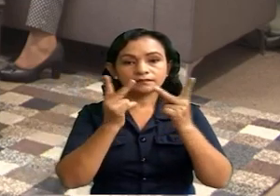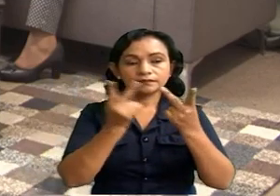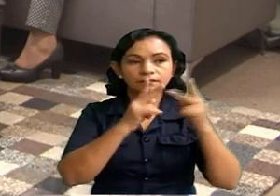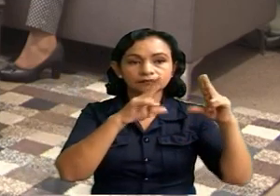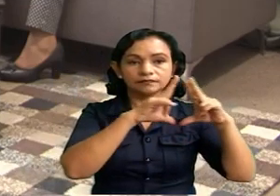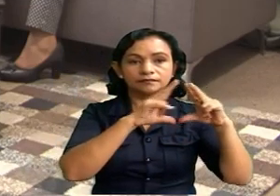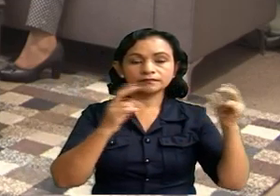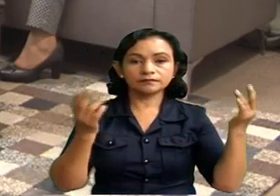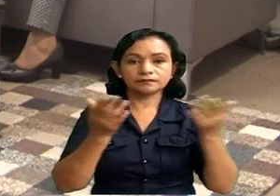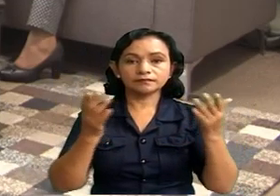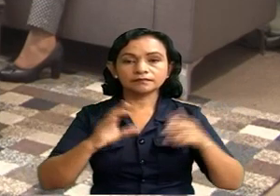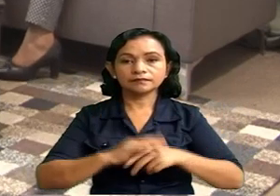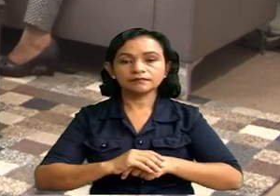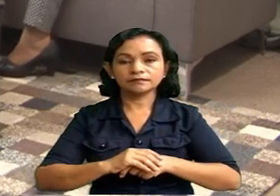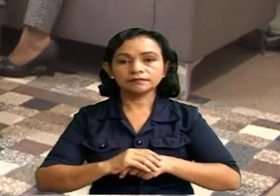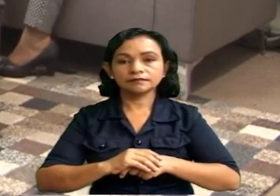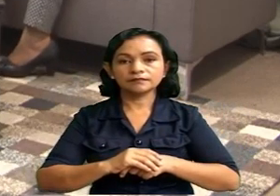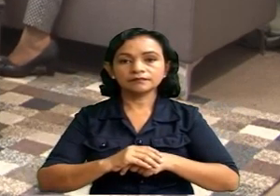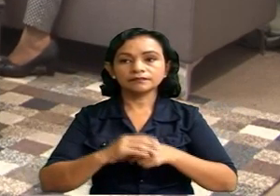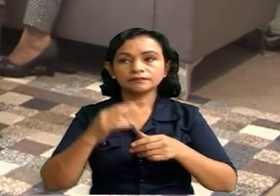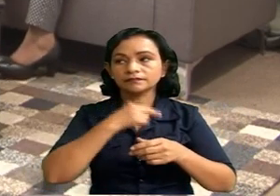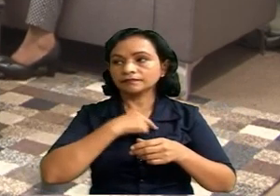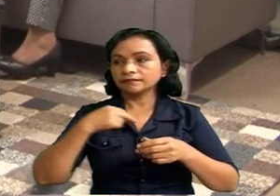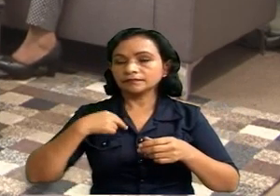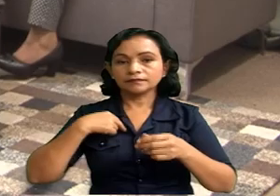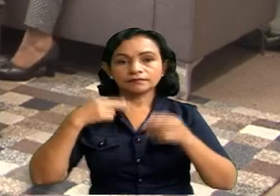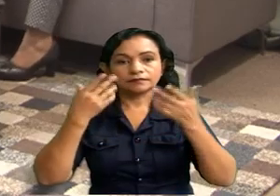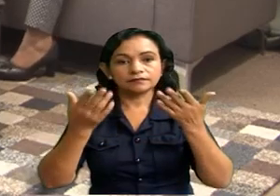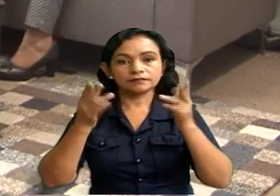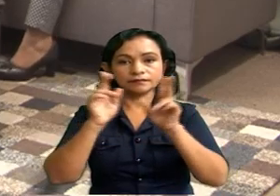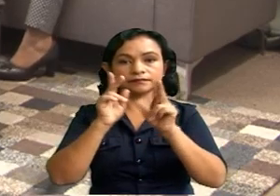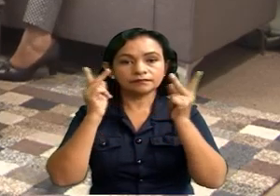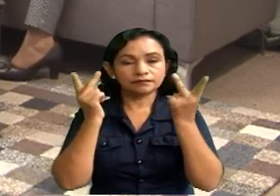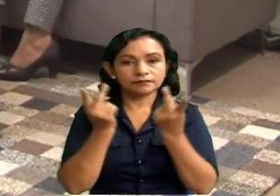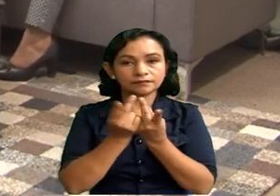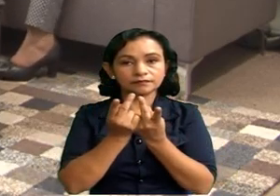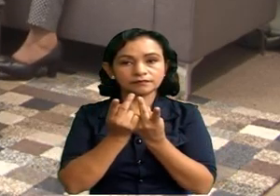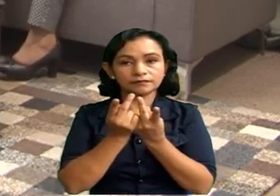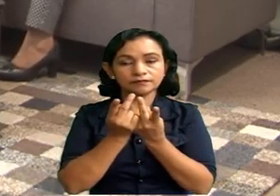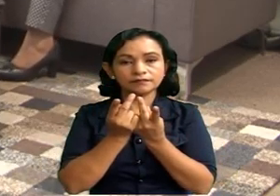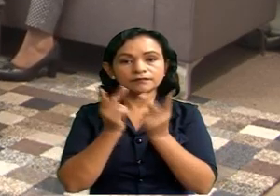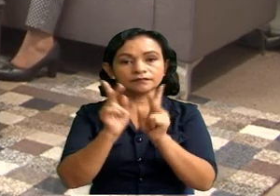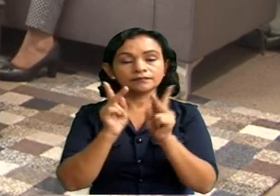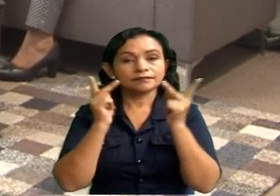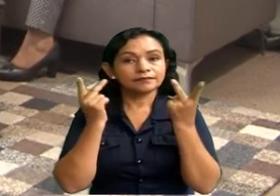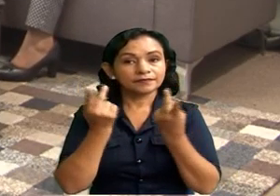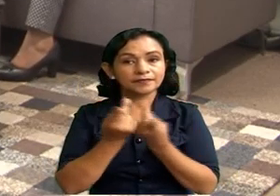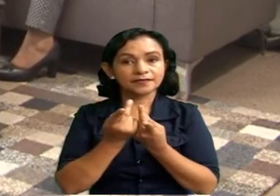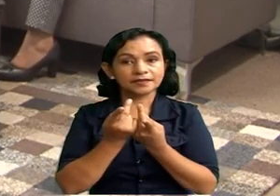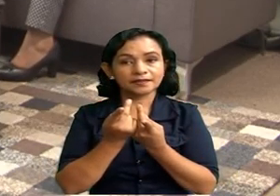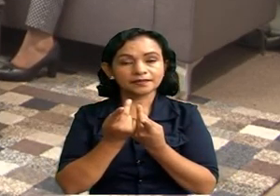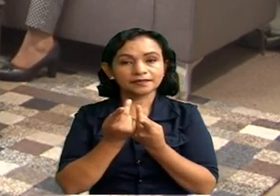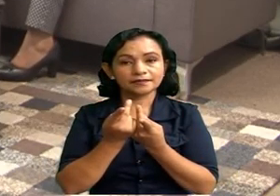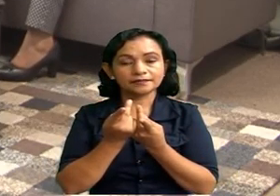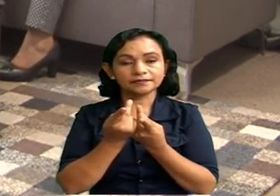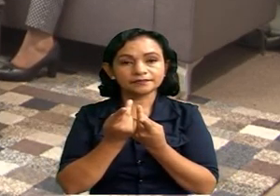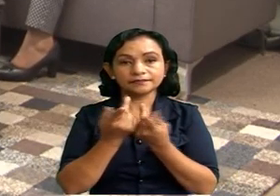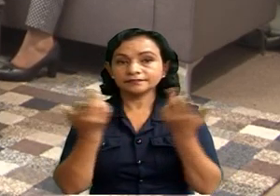cercanía? La vinculación que se da entre los pueblos es de que ya las riquezas de nuestro pueblo ya no